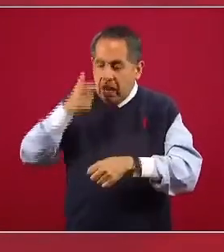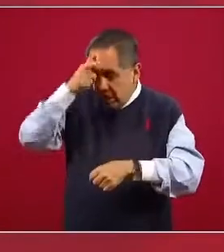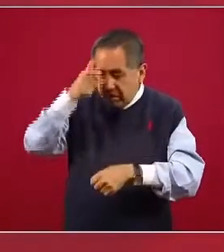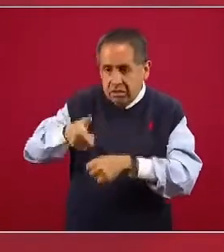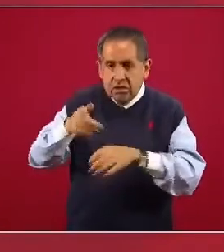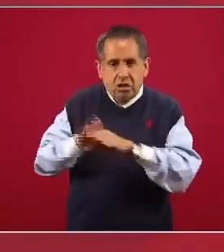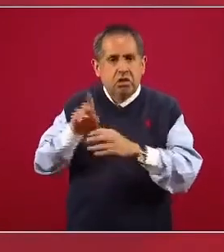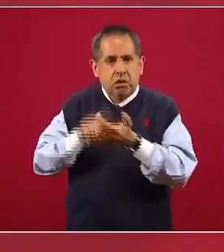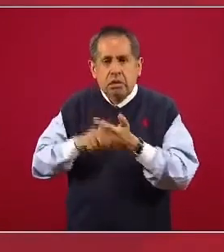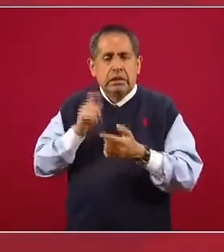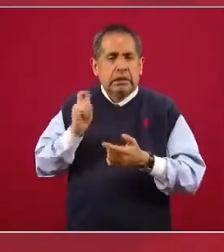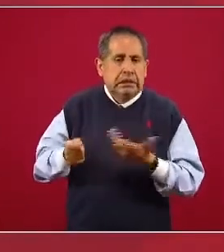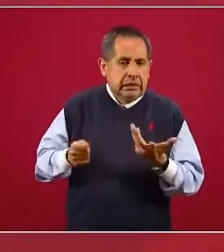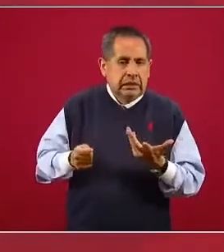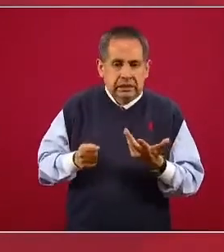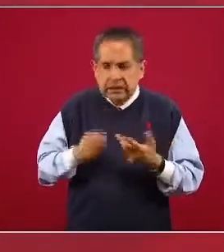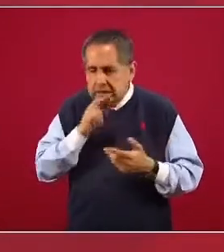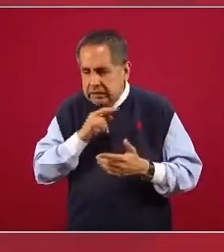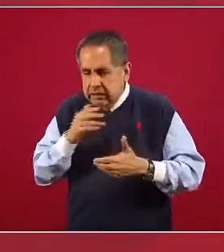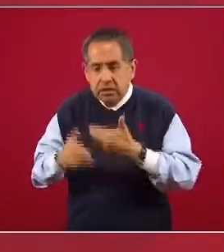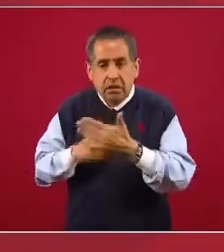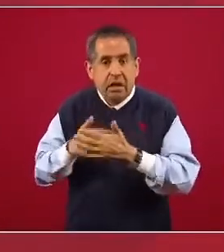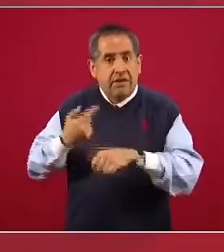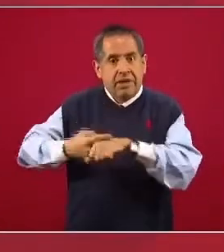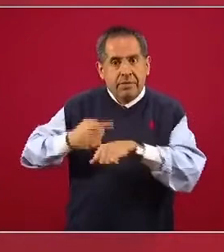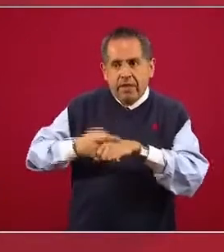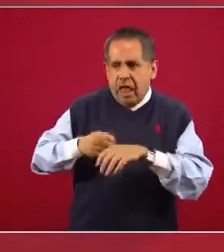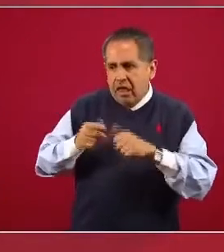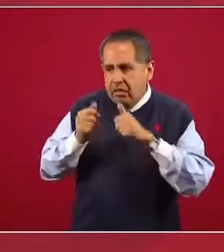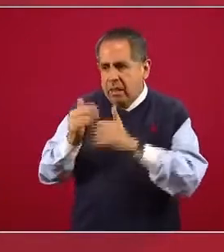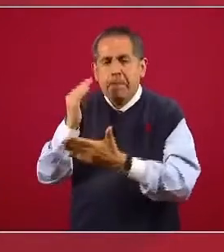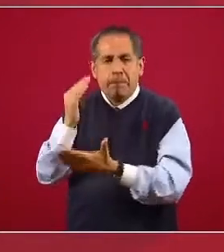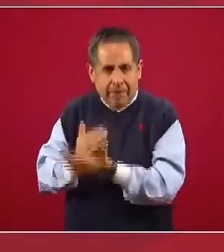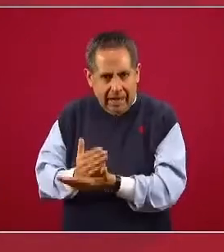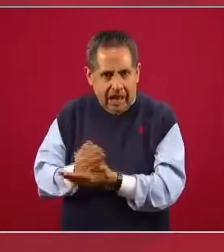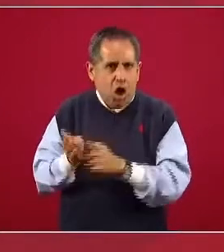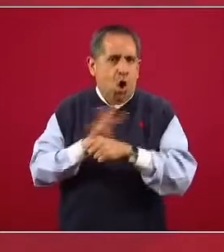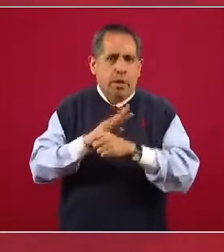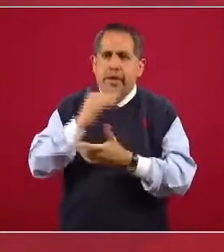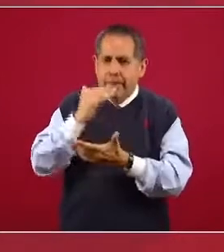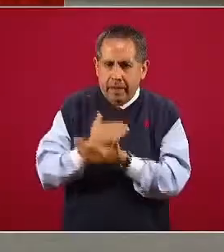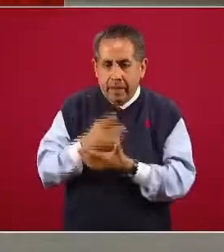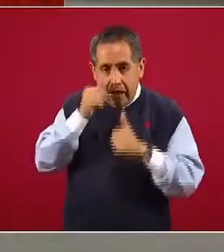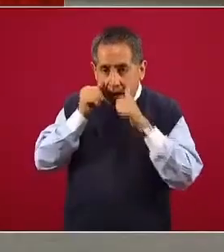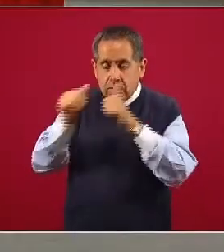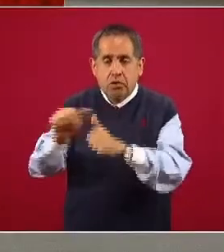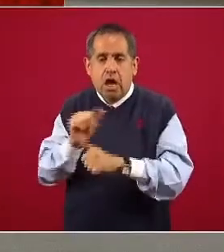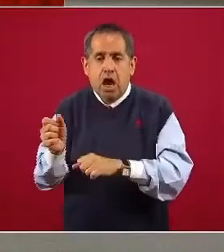detección temprana de la enfermedad, en este caso COVID, en las comunidades indígenas.